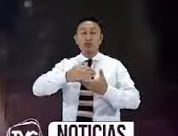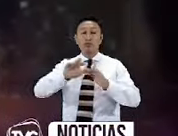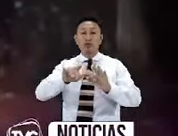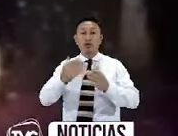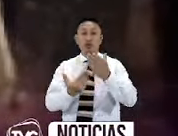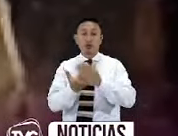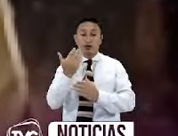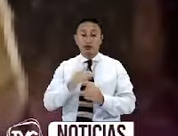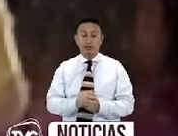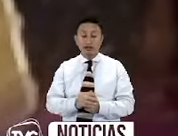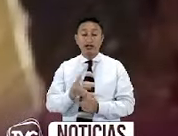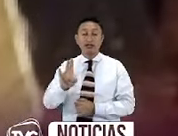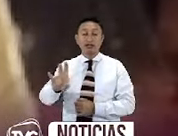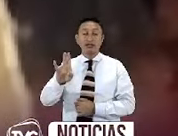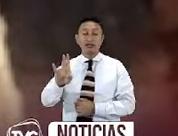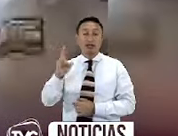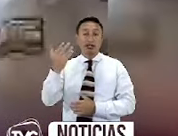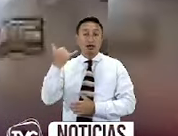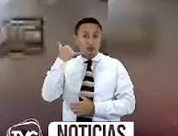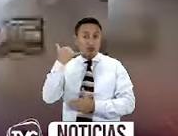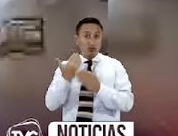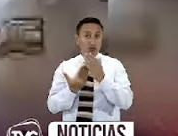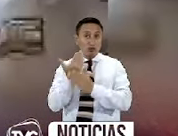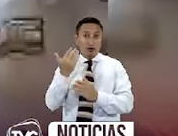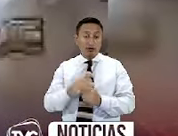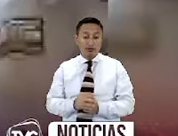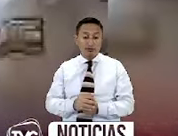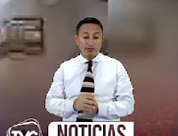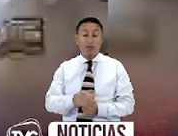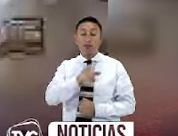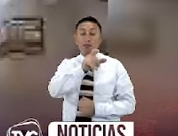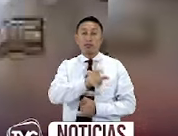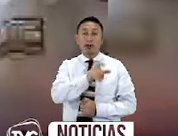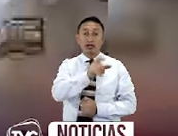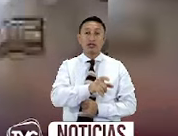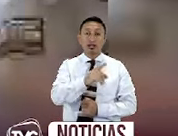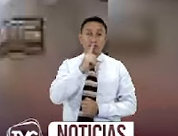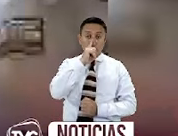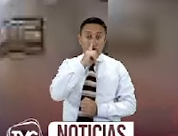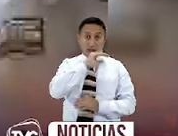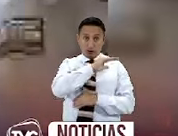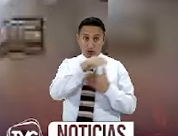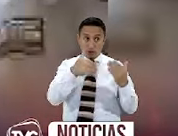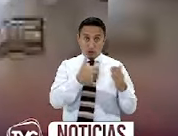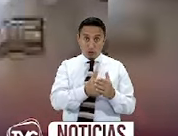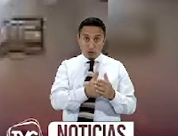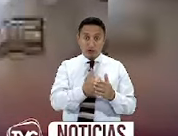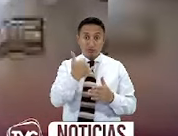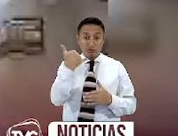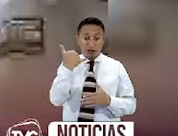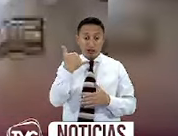7 celulares nuevos y las pertenencias personales de los empleados, como teléfonos celulares,